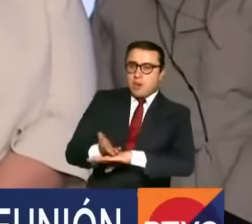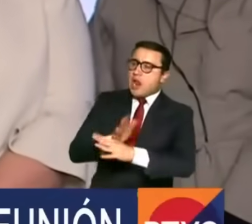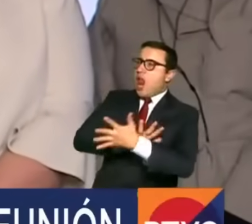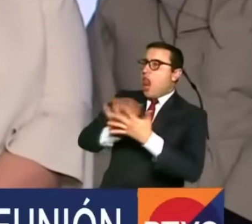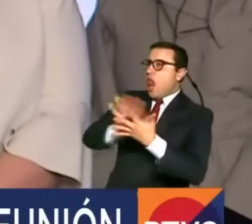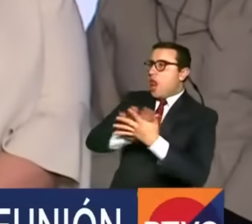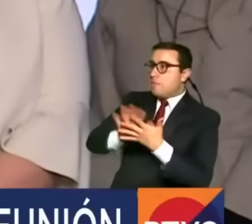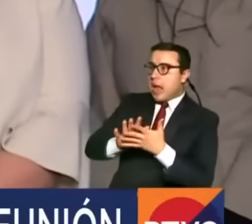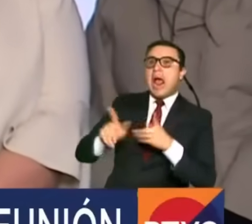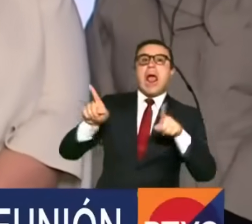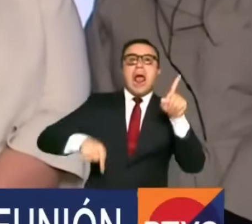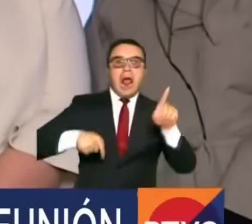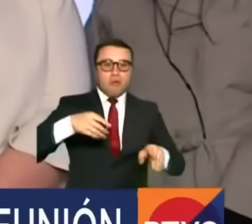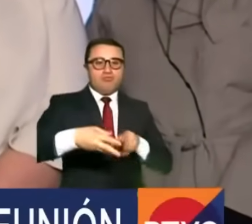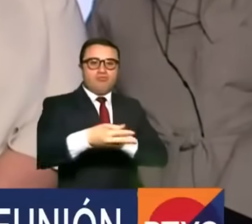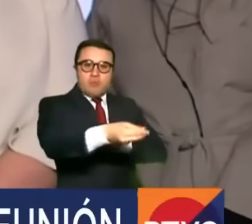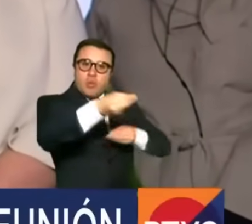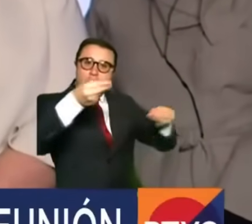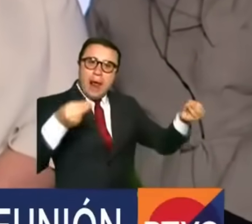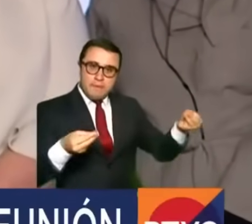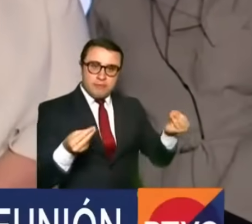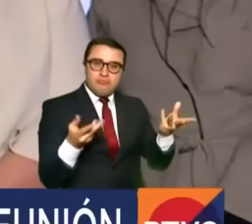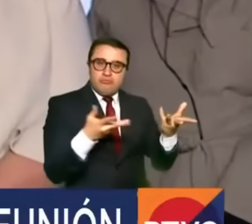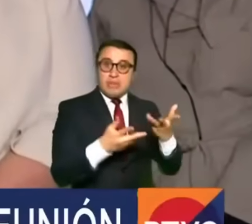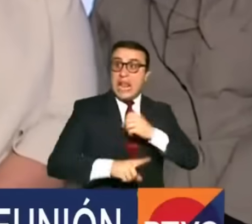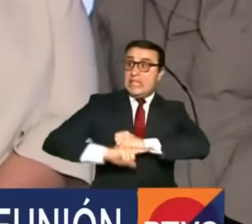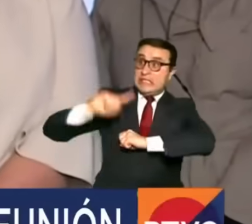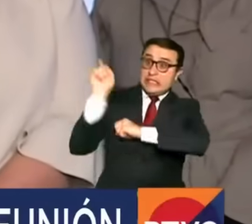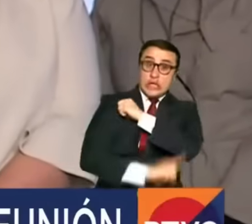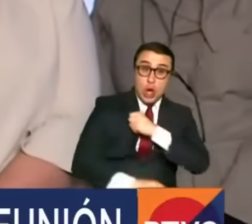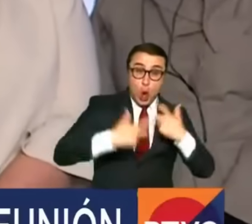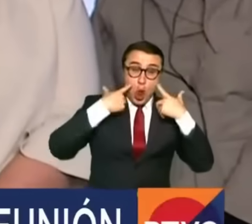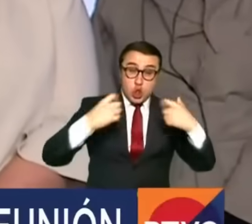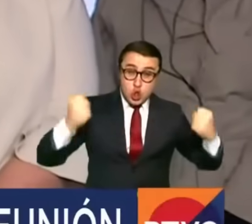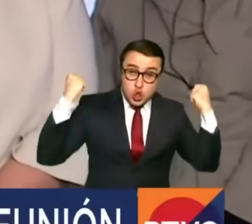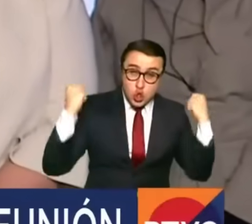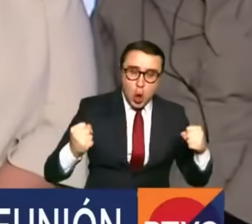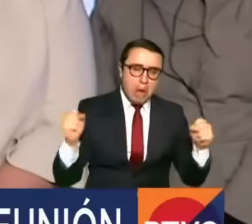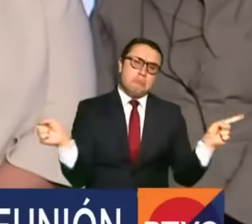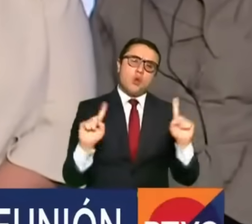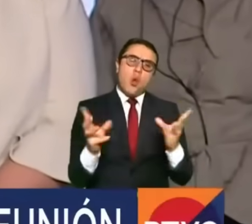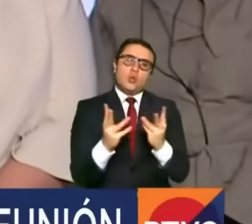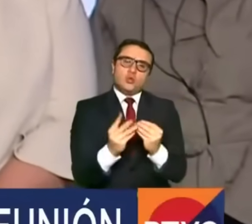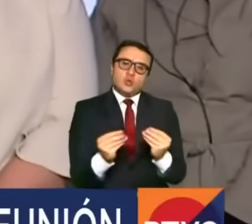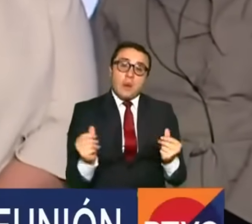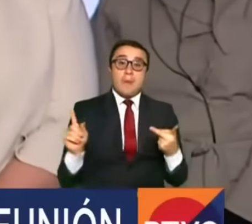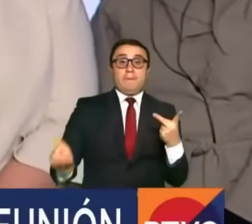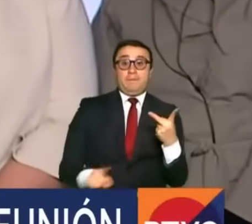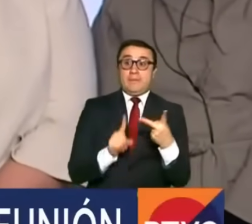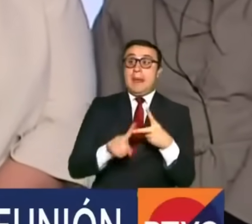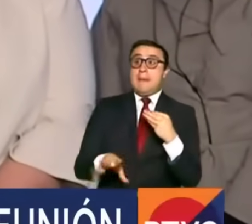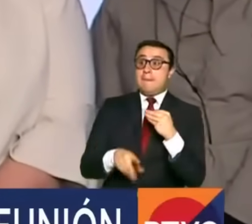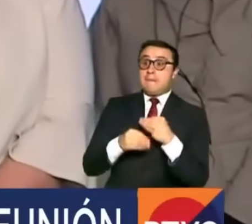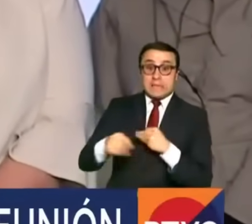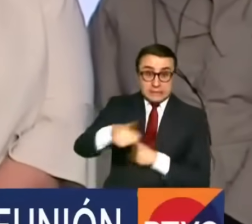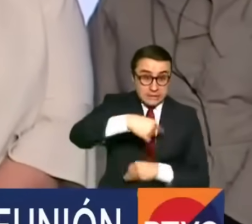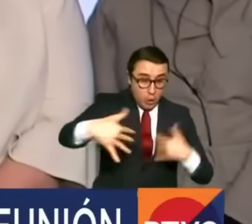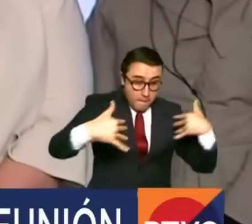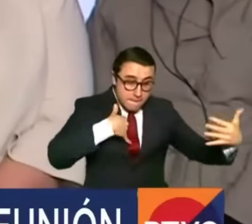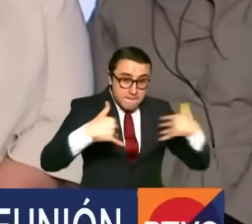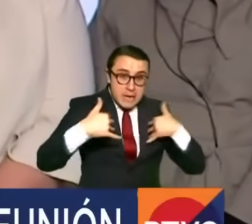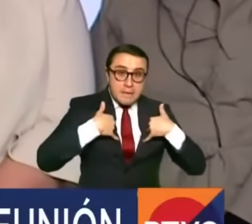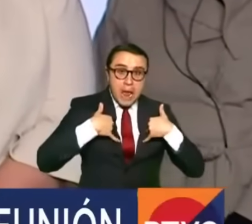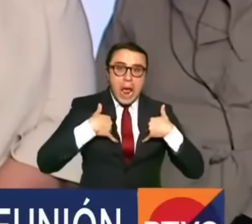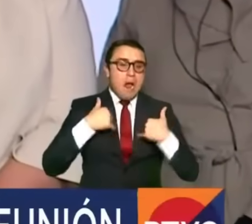muchos parlamentarios de ese entonces, a cambio de verdad y de reparación a las víctimas. Es